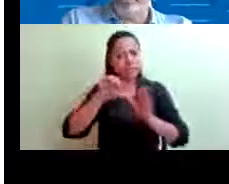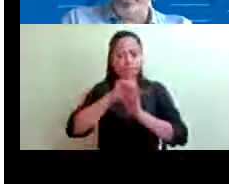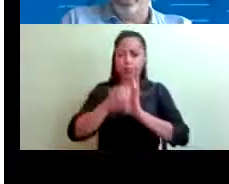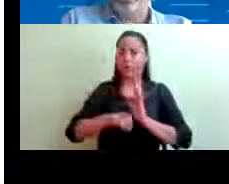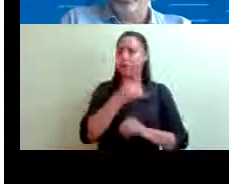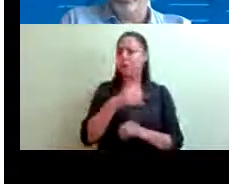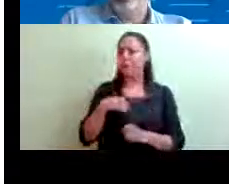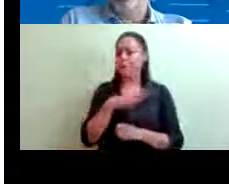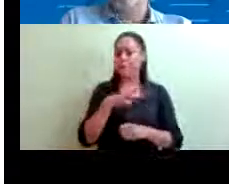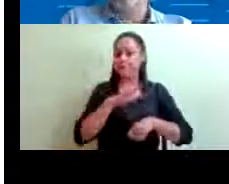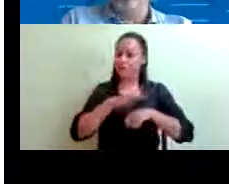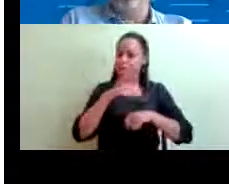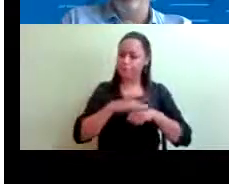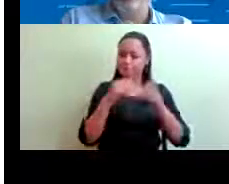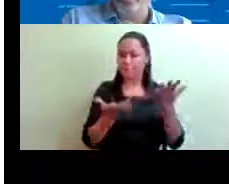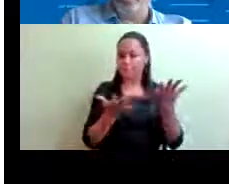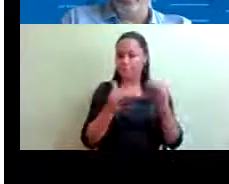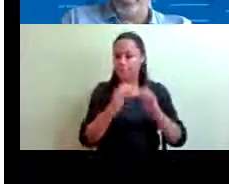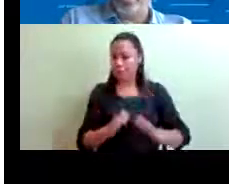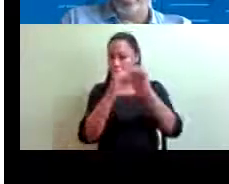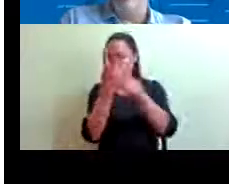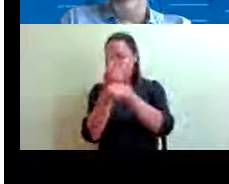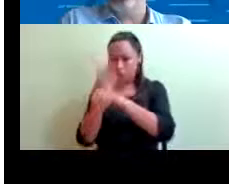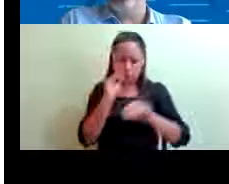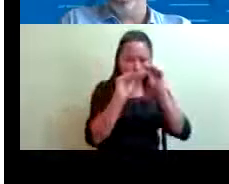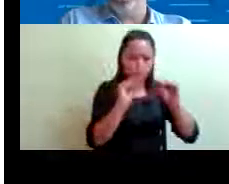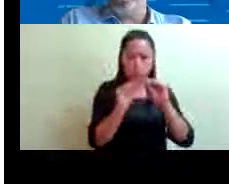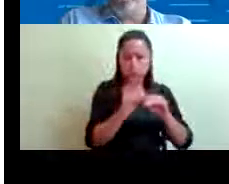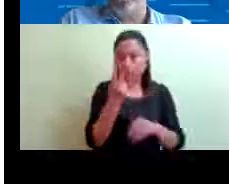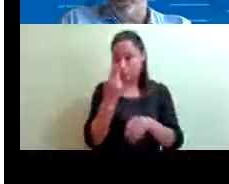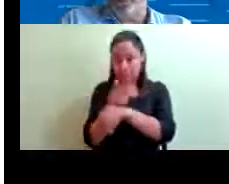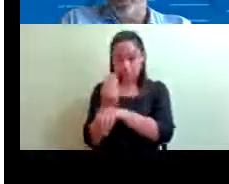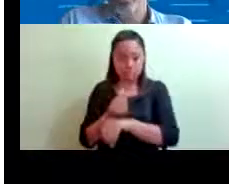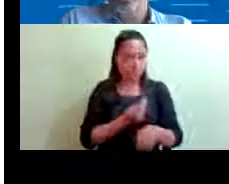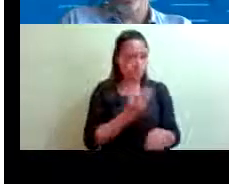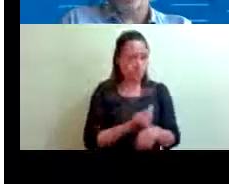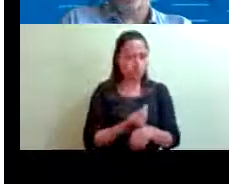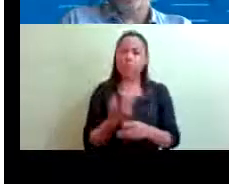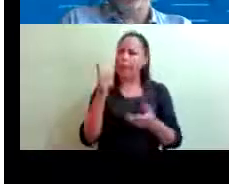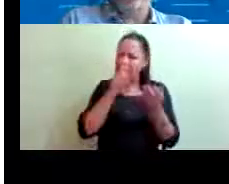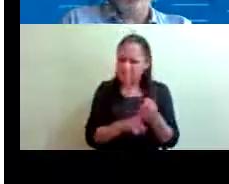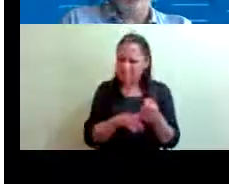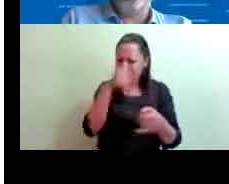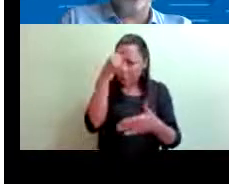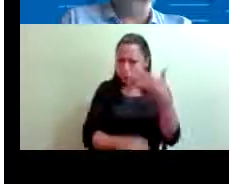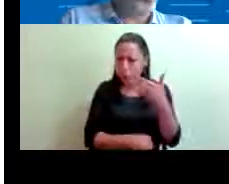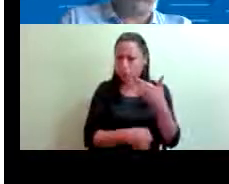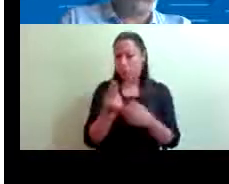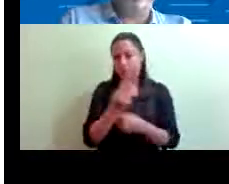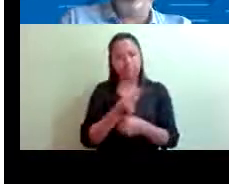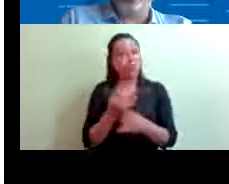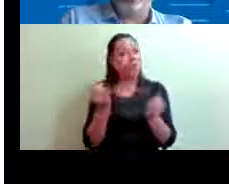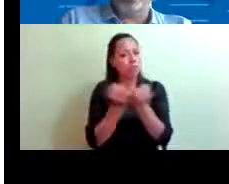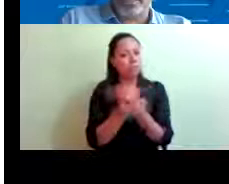necesita rehabilitación, esto se puede optimizar y alargar la vida útil de esa infraestructura, y tenemos que recuperar recursos, tenemos